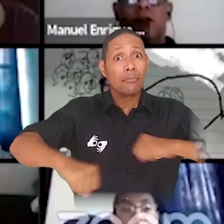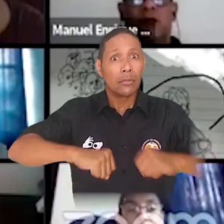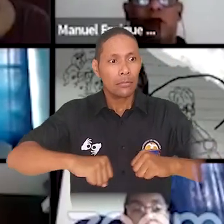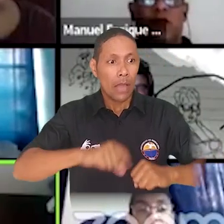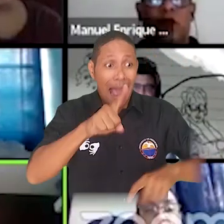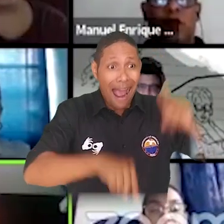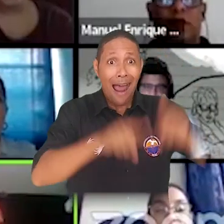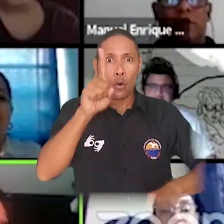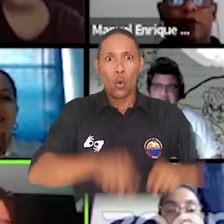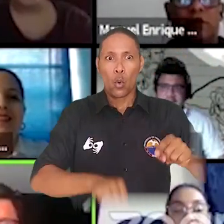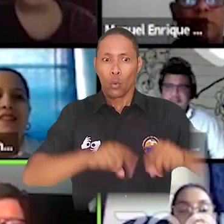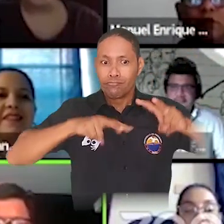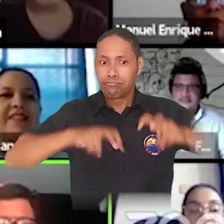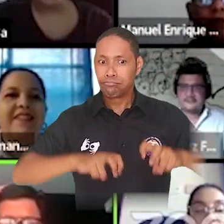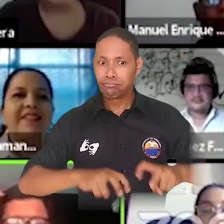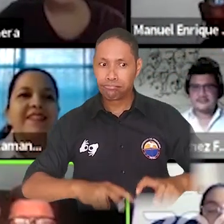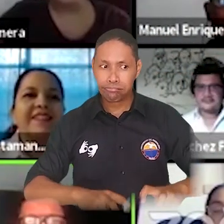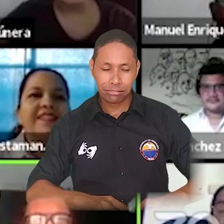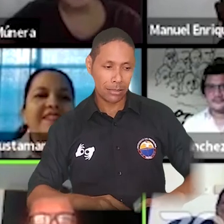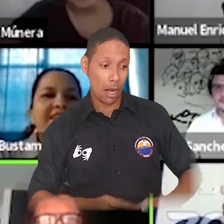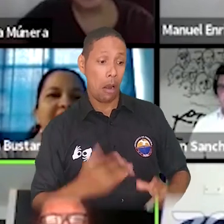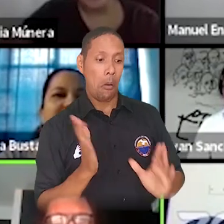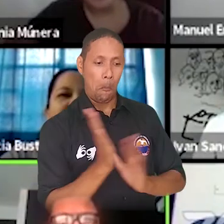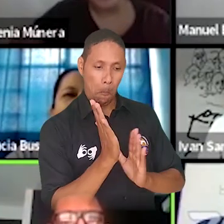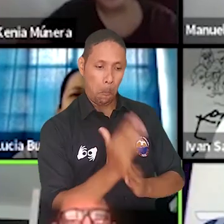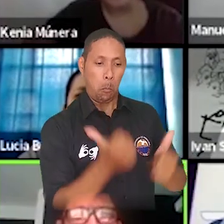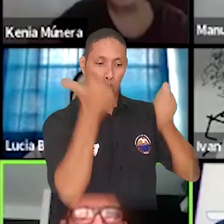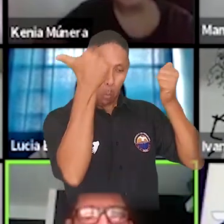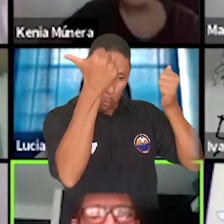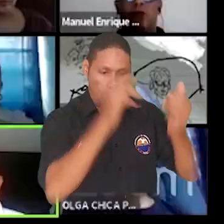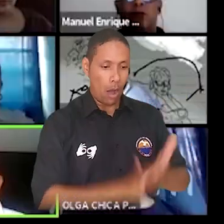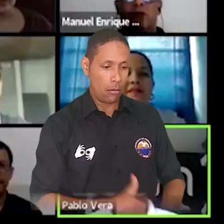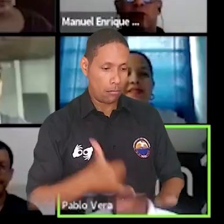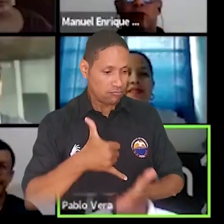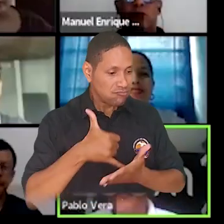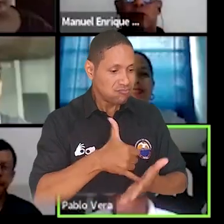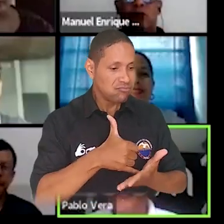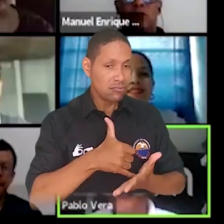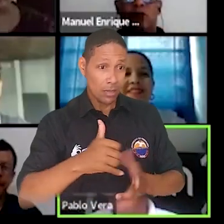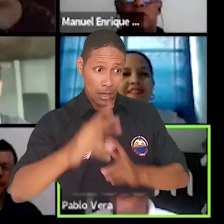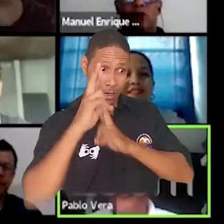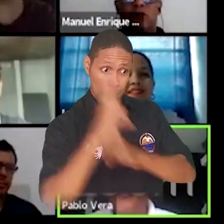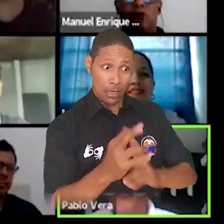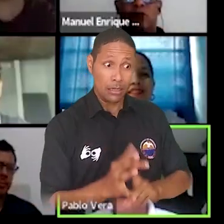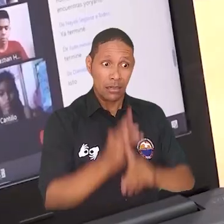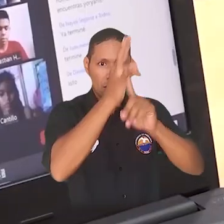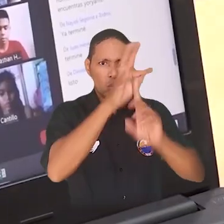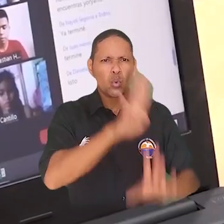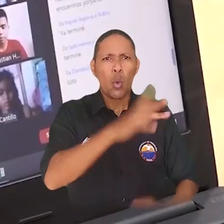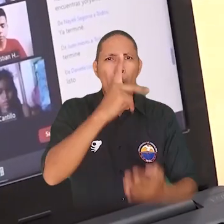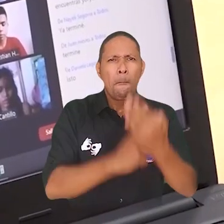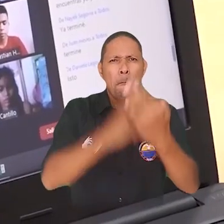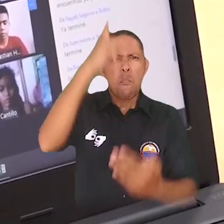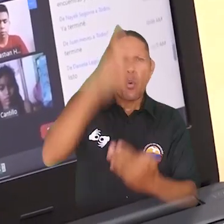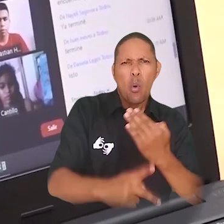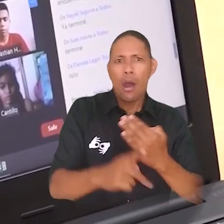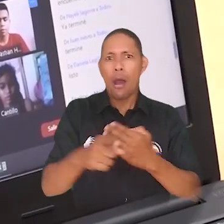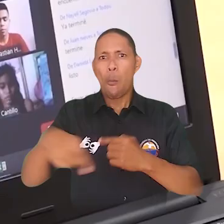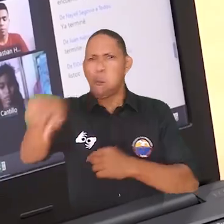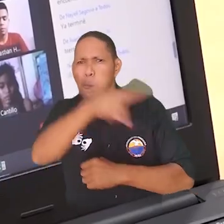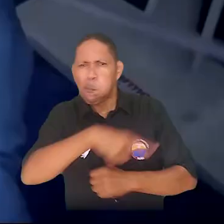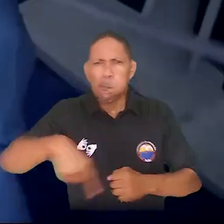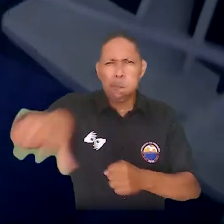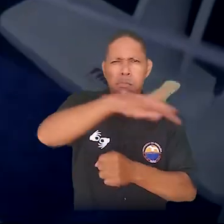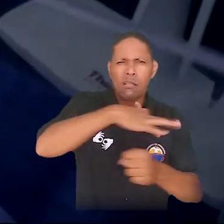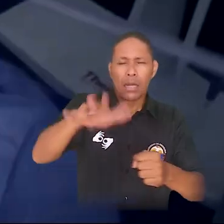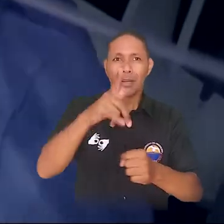los investigadores favorecidos con la convocatoria por su participación y liderazgo para el desarrollo de proyectos encaminados a generar